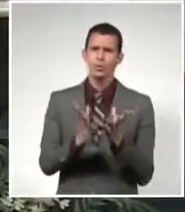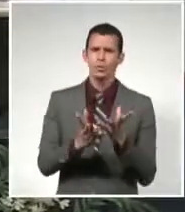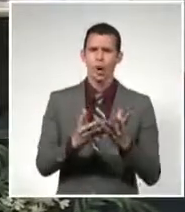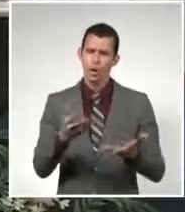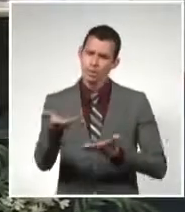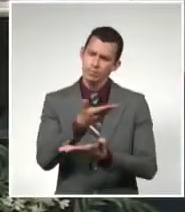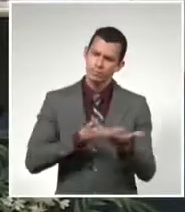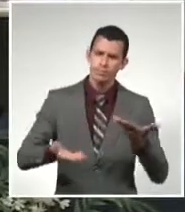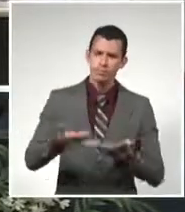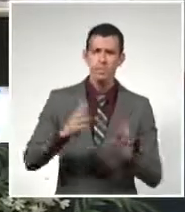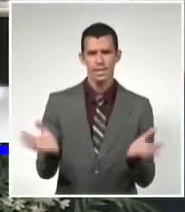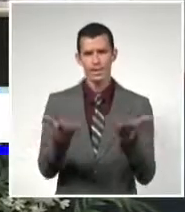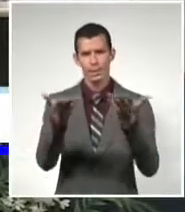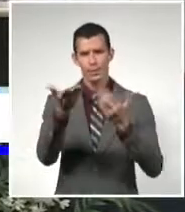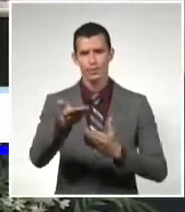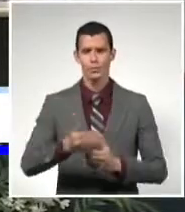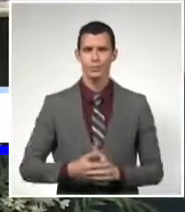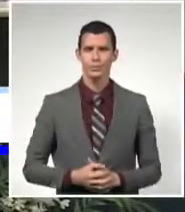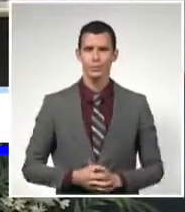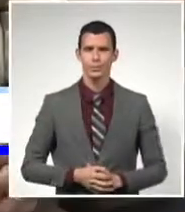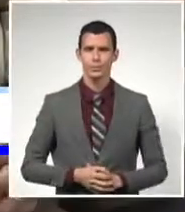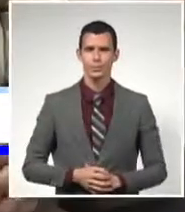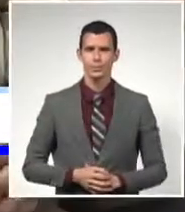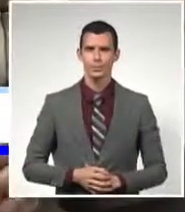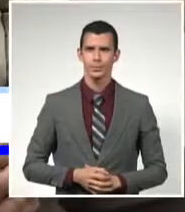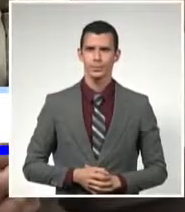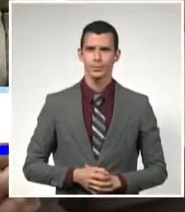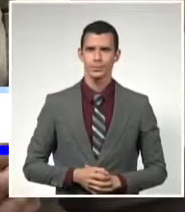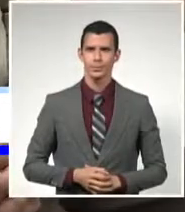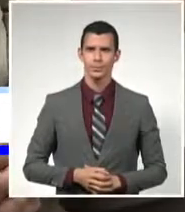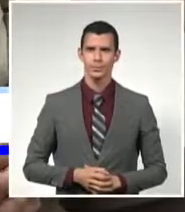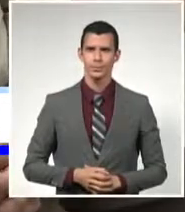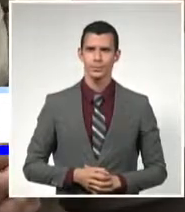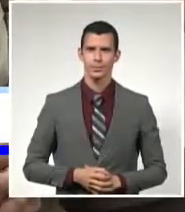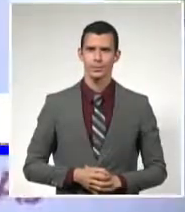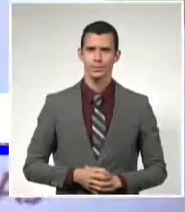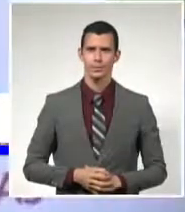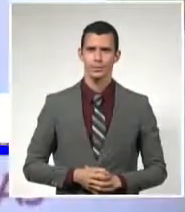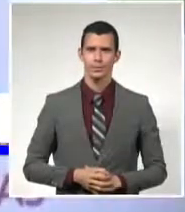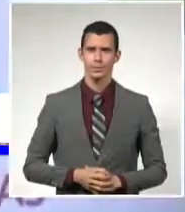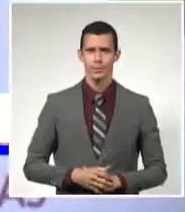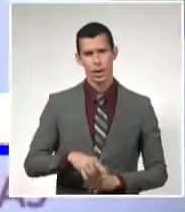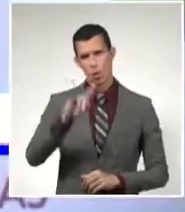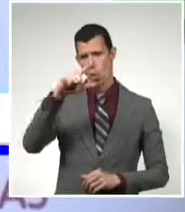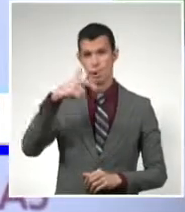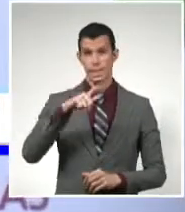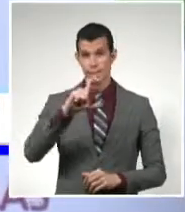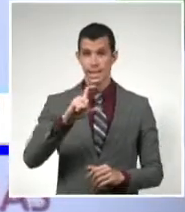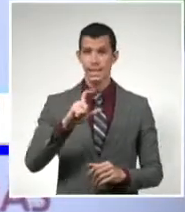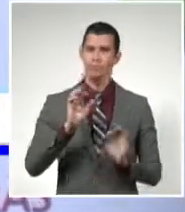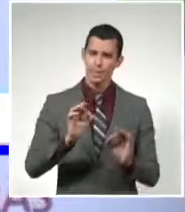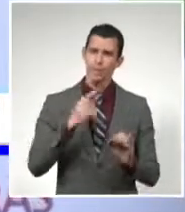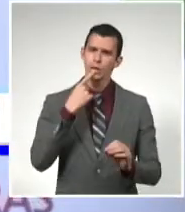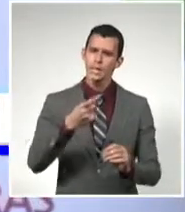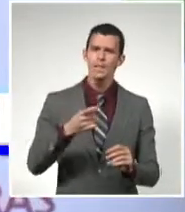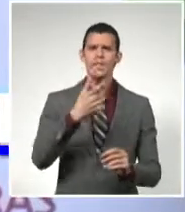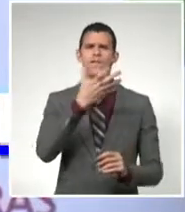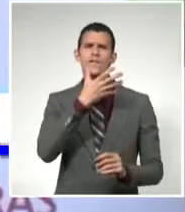Fidel vuelve a unir a los jóvenes del mundo en un foro dedicado al análisis y la vigencia de su pensamiento. Temas meridianos como las guerras,